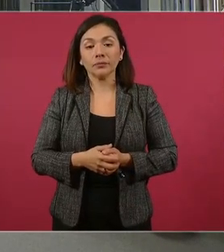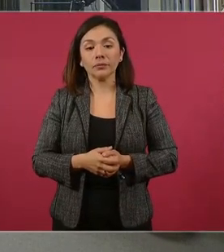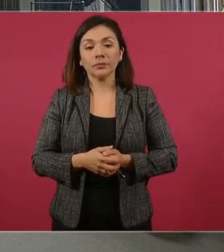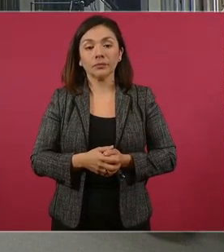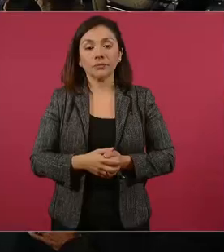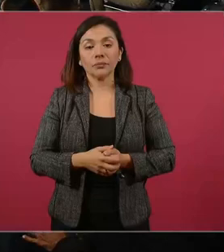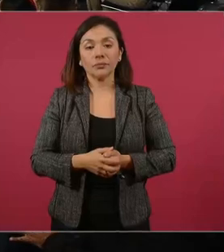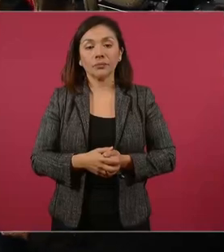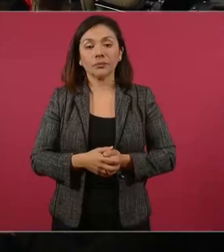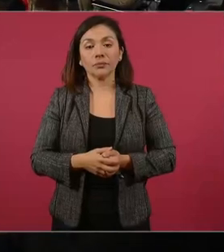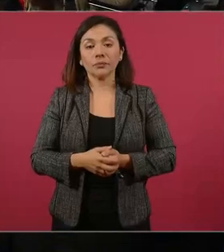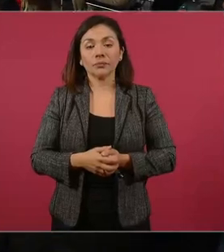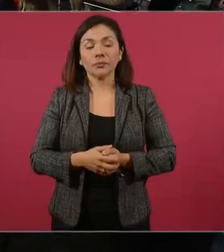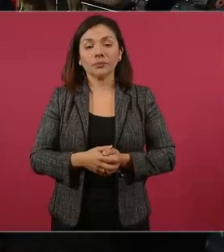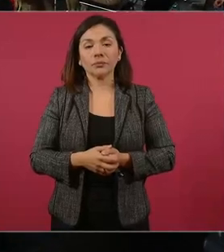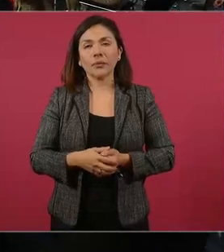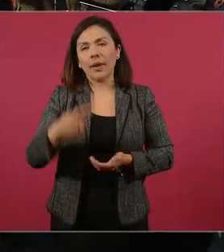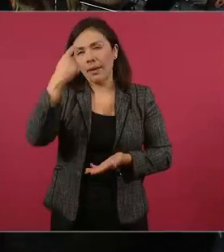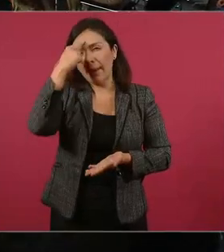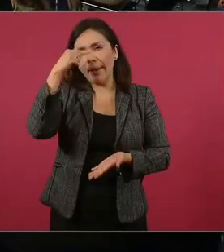Creo que está en Flor y Látigo